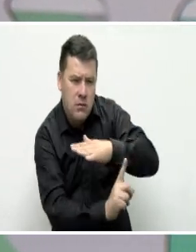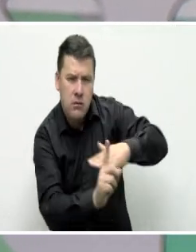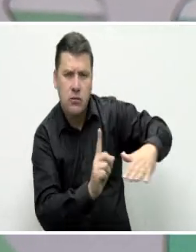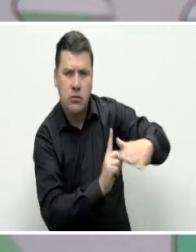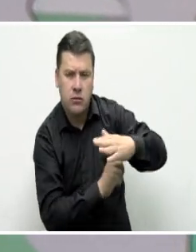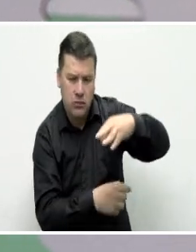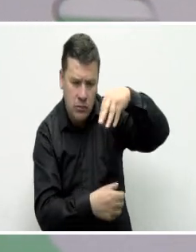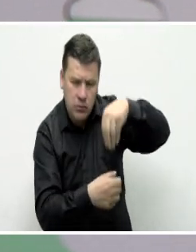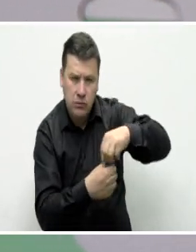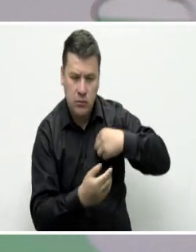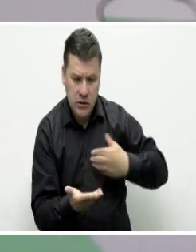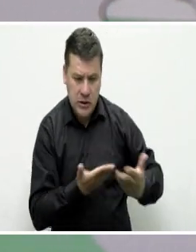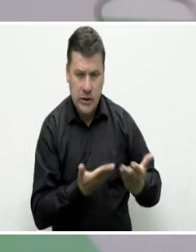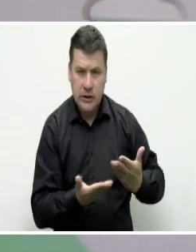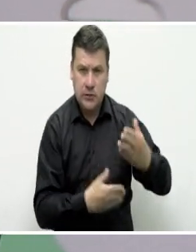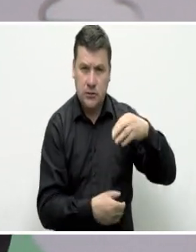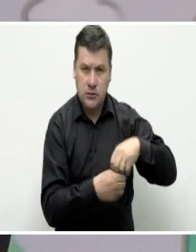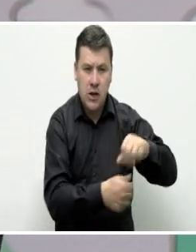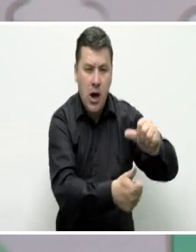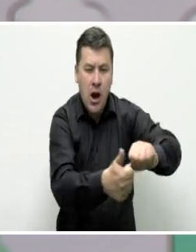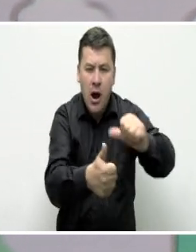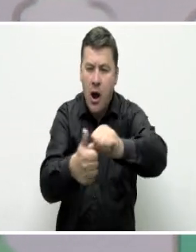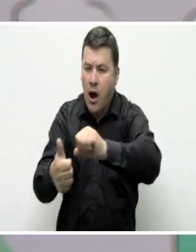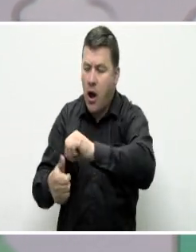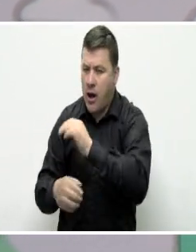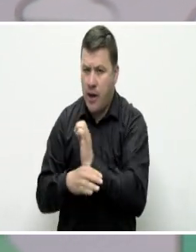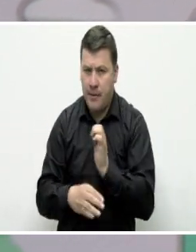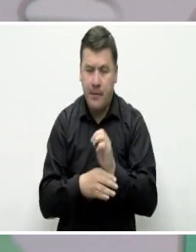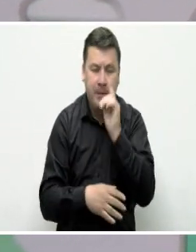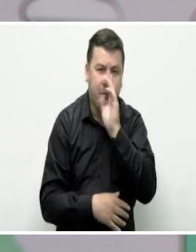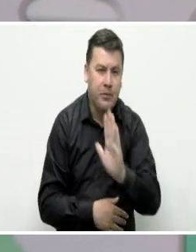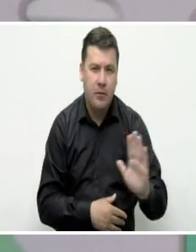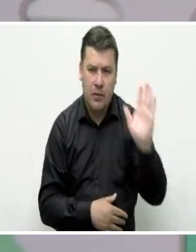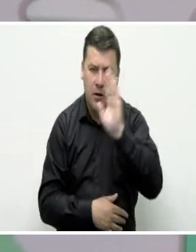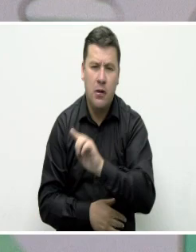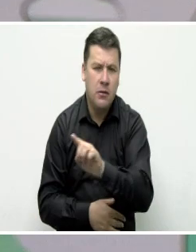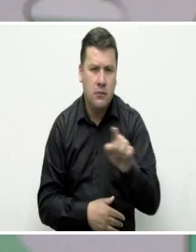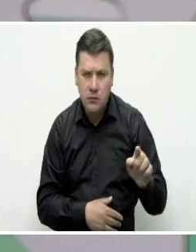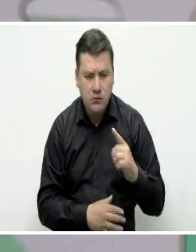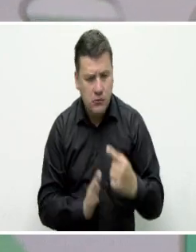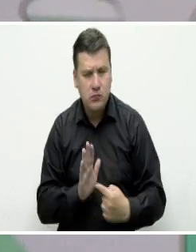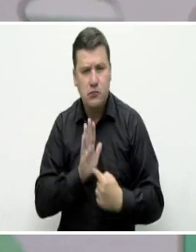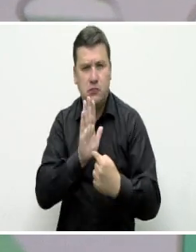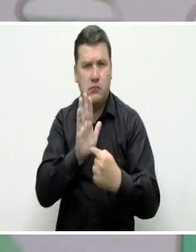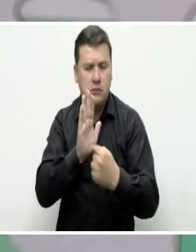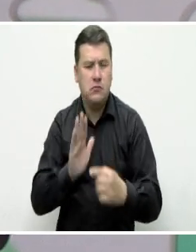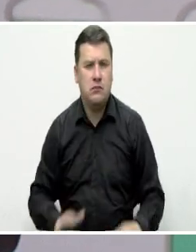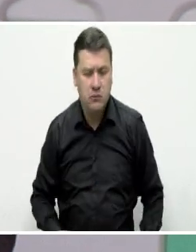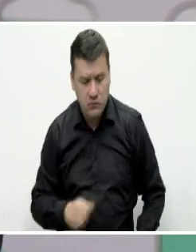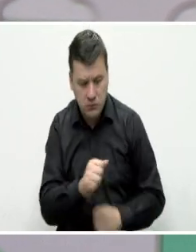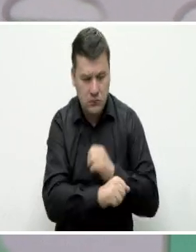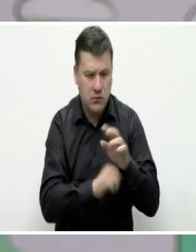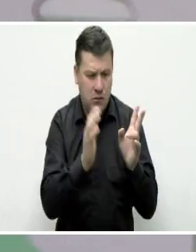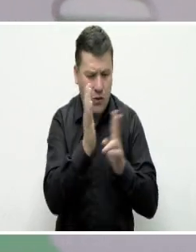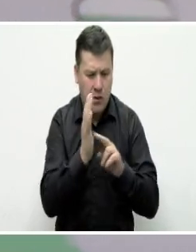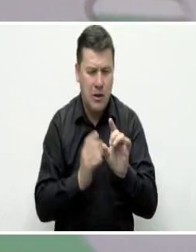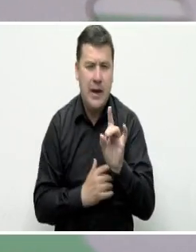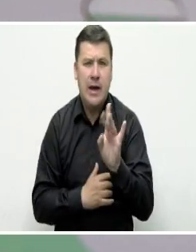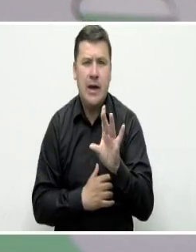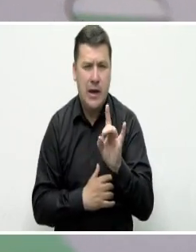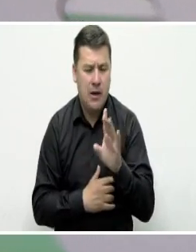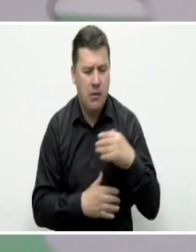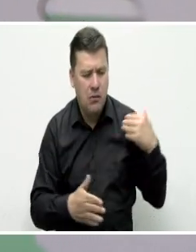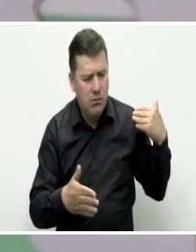que viven los servidores de cada una de las entidades a nivel nacional, nos ha mostrado que desde el 2015